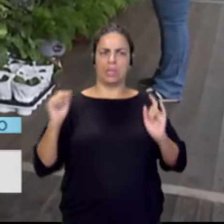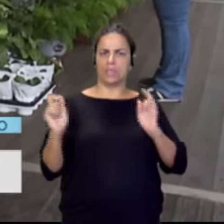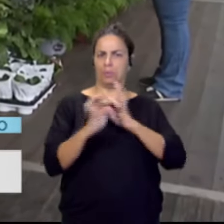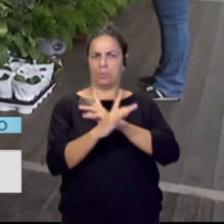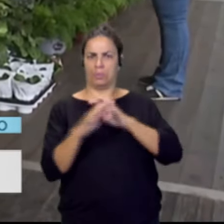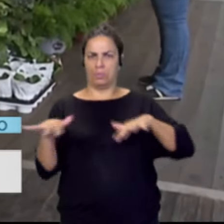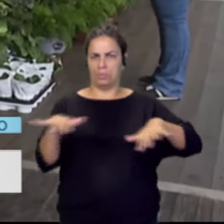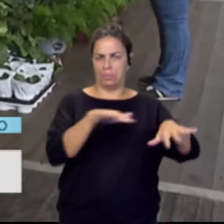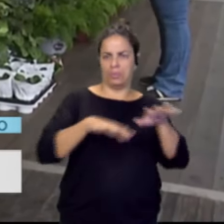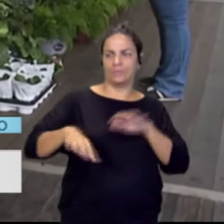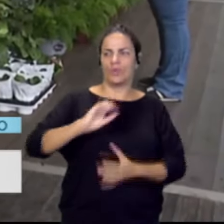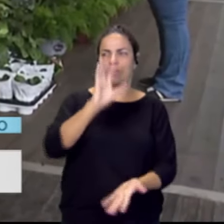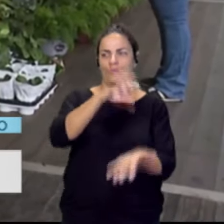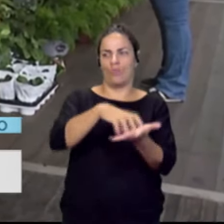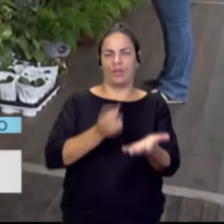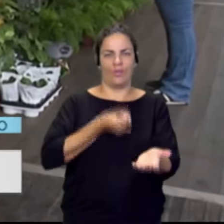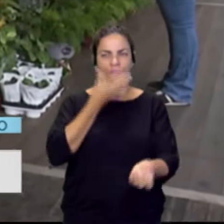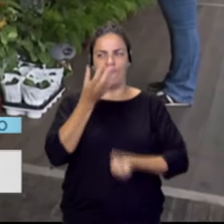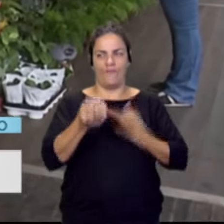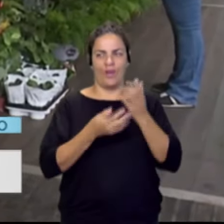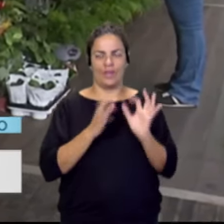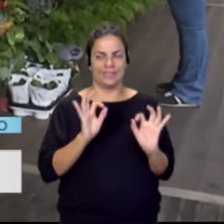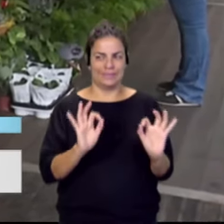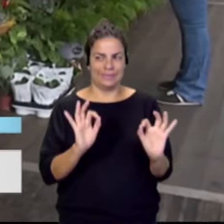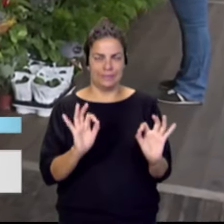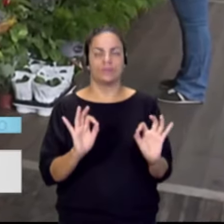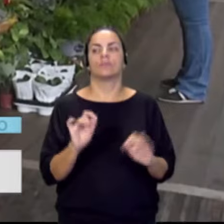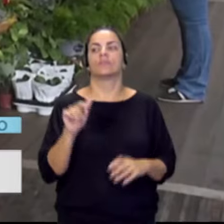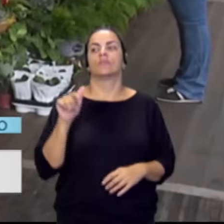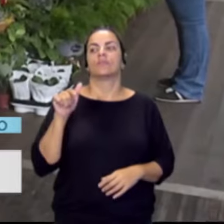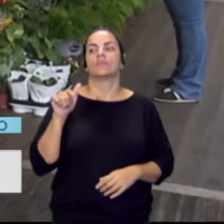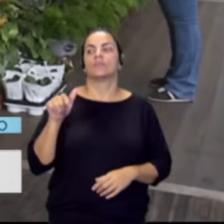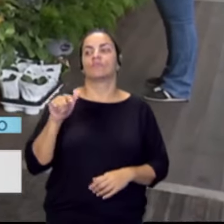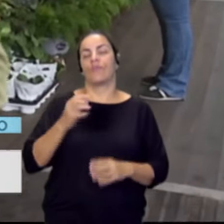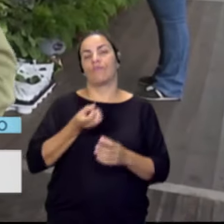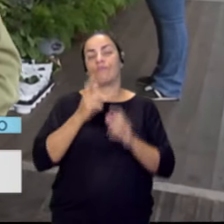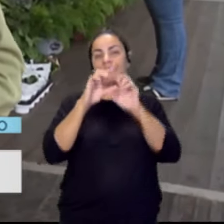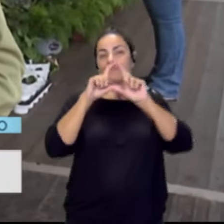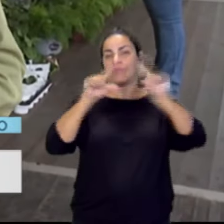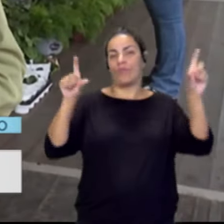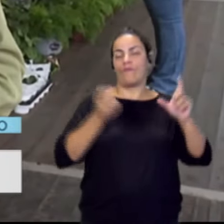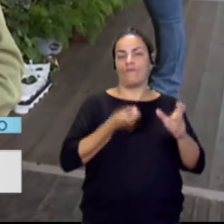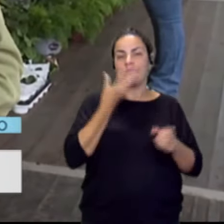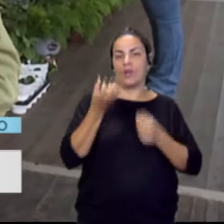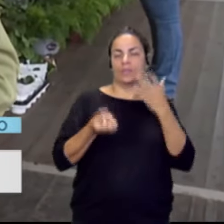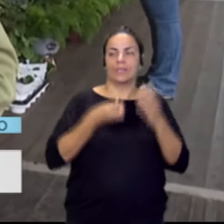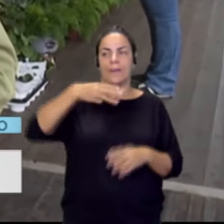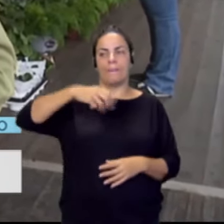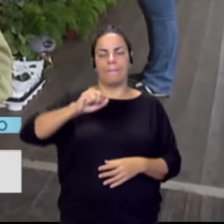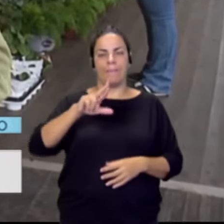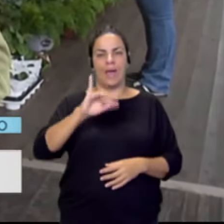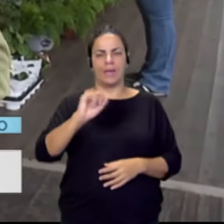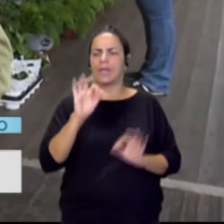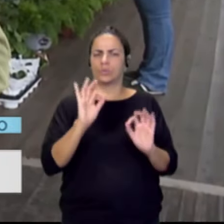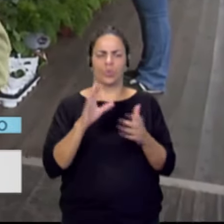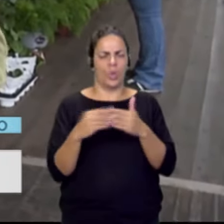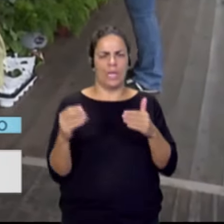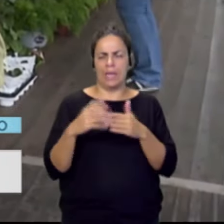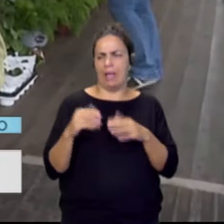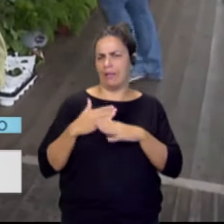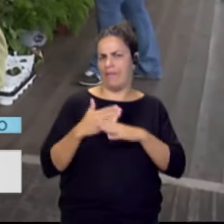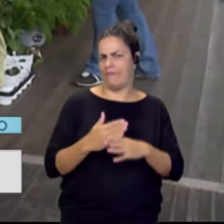este puesto de flores en concreto en el que estamos. Son Flores María, Floristería María, que cuenta con una clientela fija, pero que además